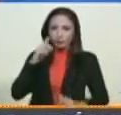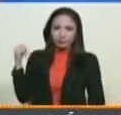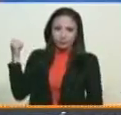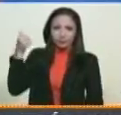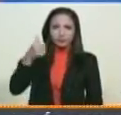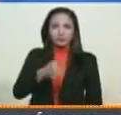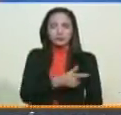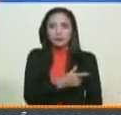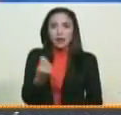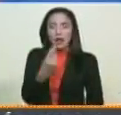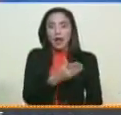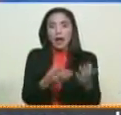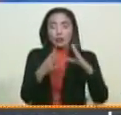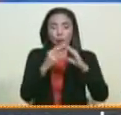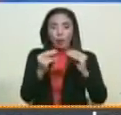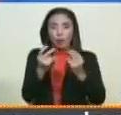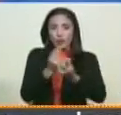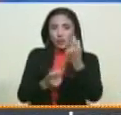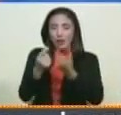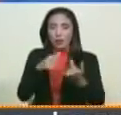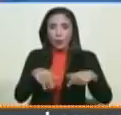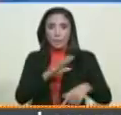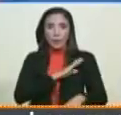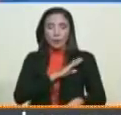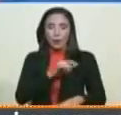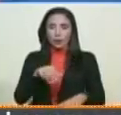han expoliado las riquezas de nuestro país,